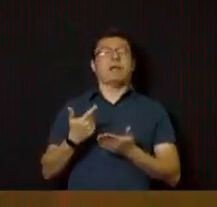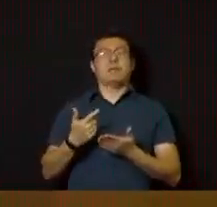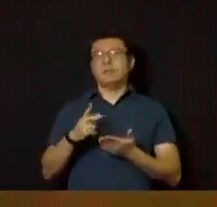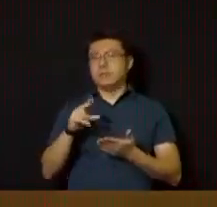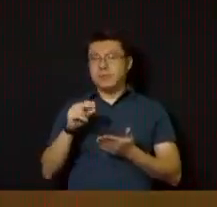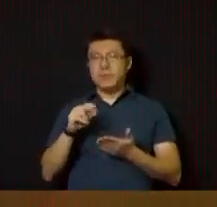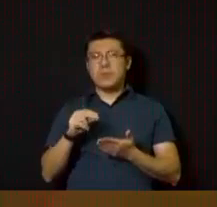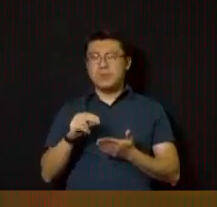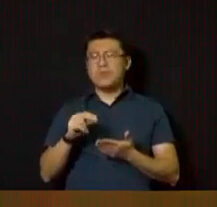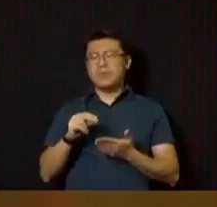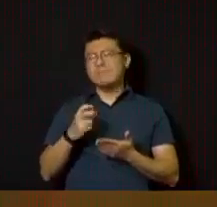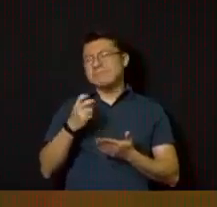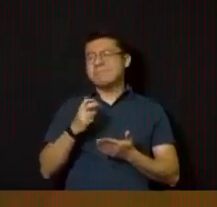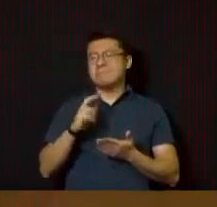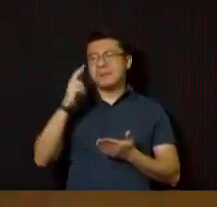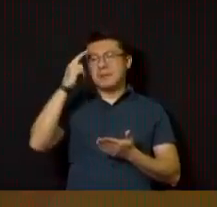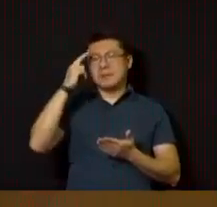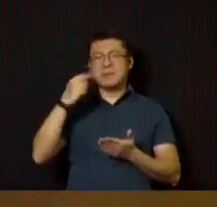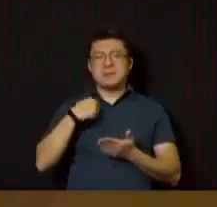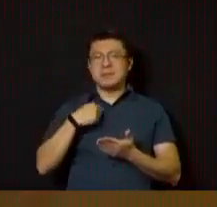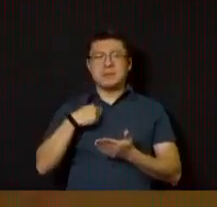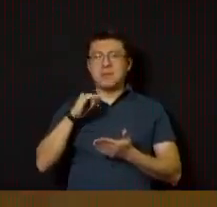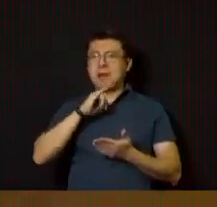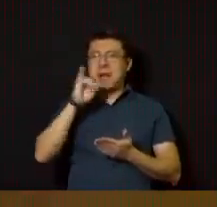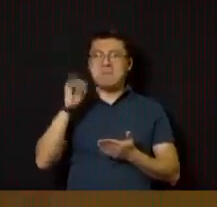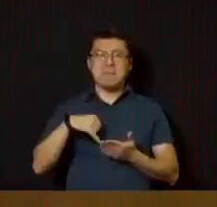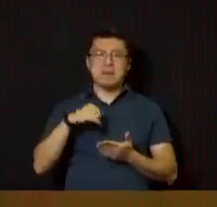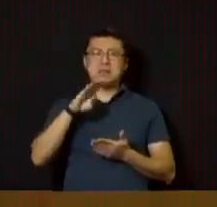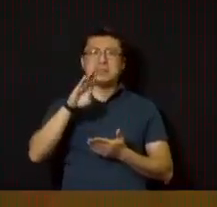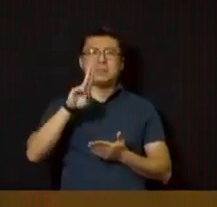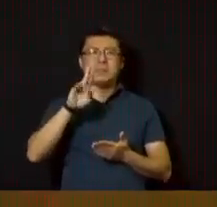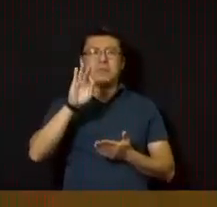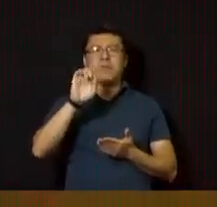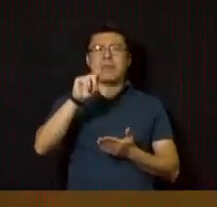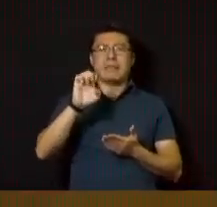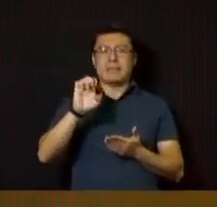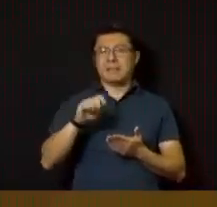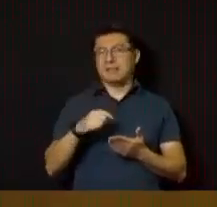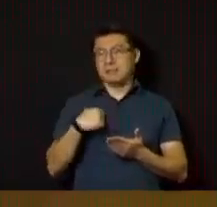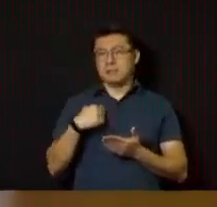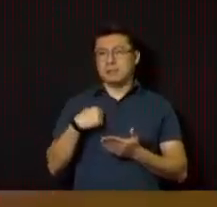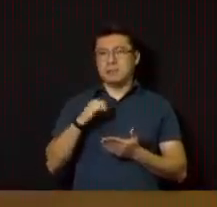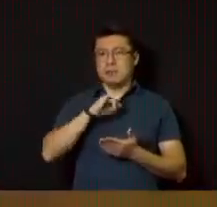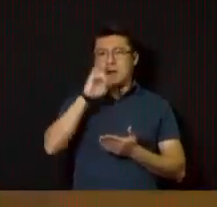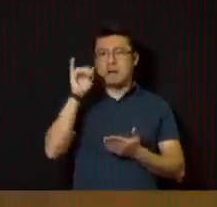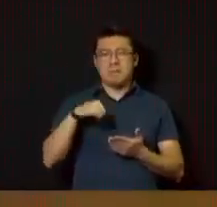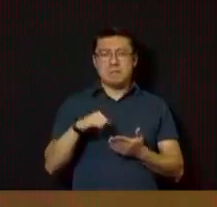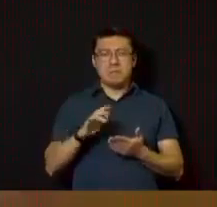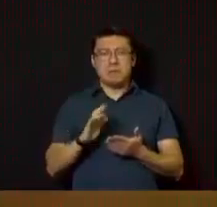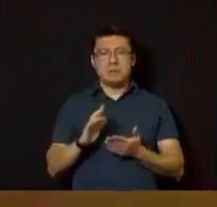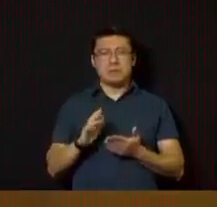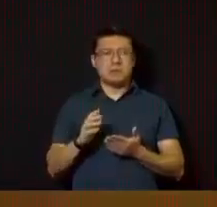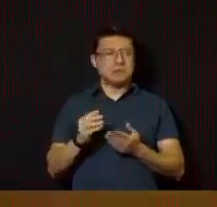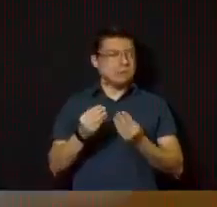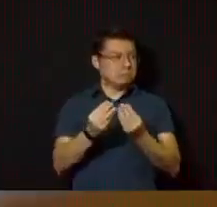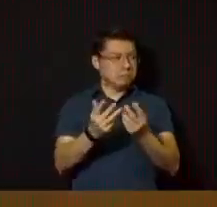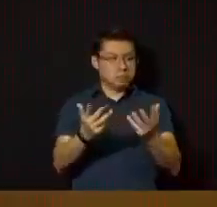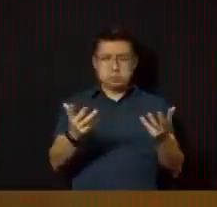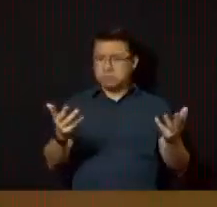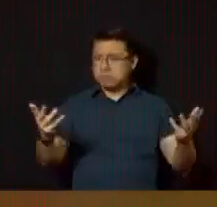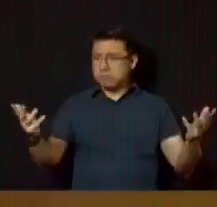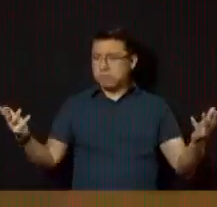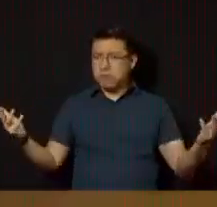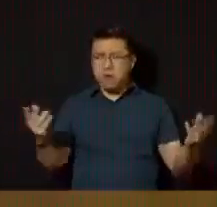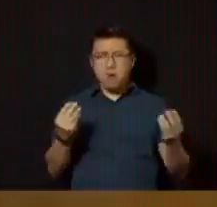fuimos a comer en el buffet. Yo nunca antes había comido buffet hasta entonces. Cuando yo vi comida así en el